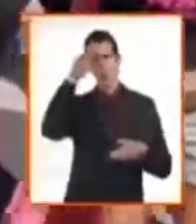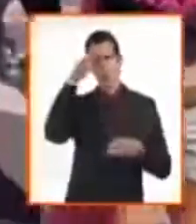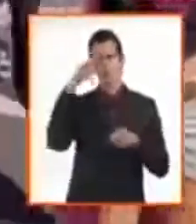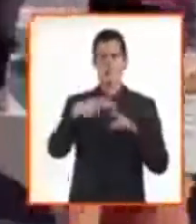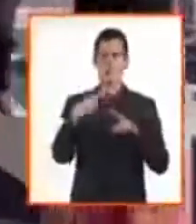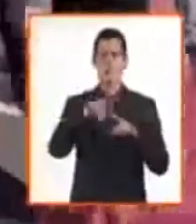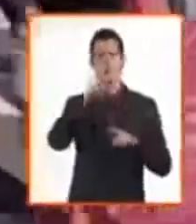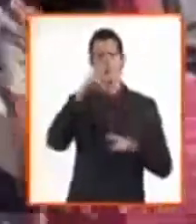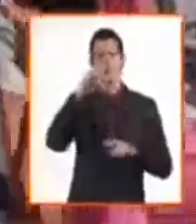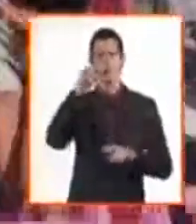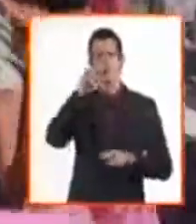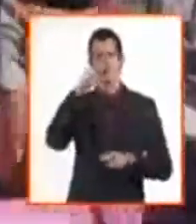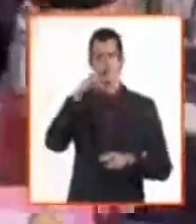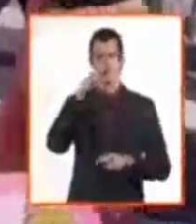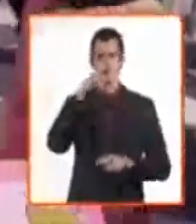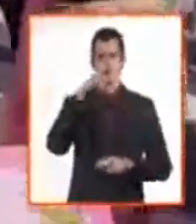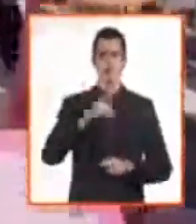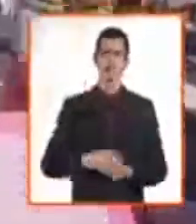en el camino